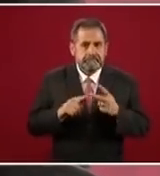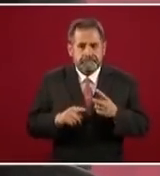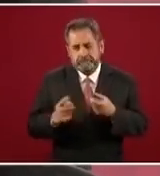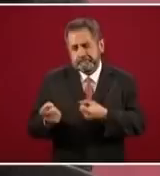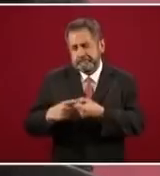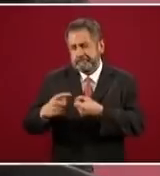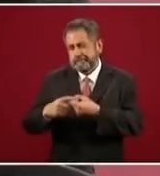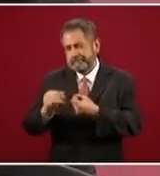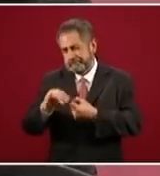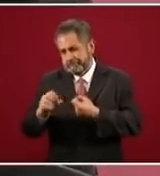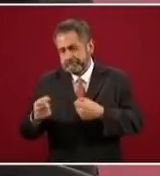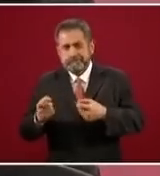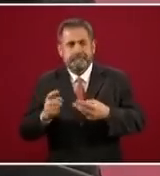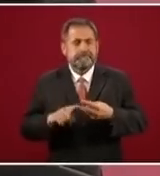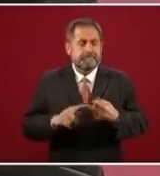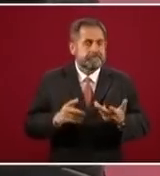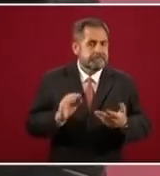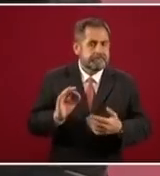inscritos en el Seguro Social,